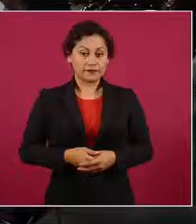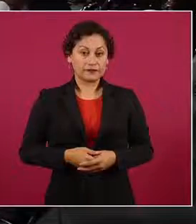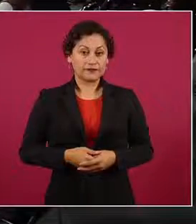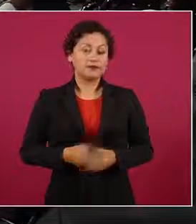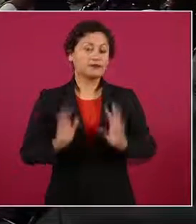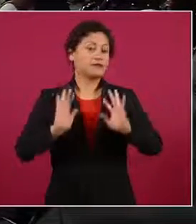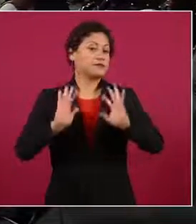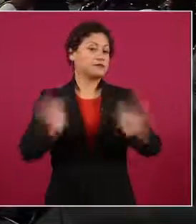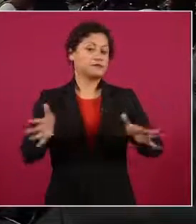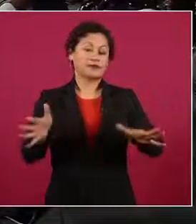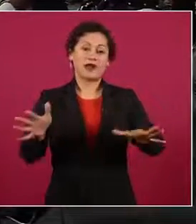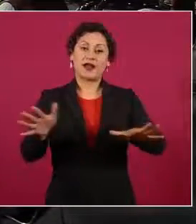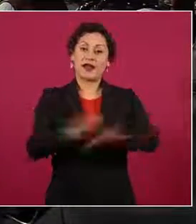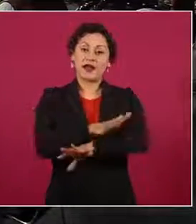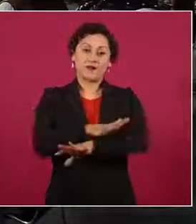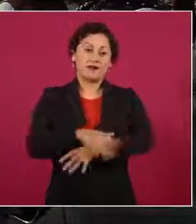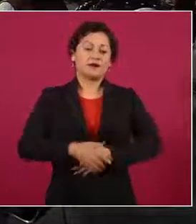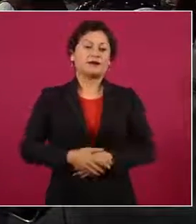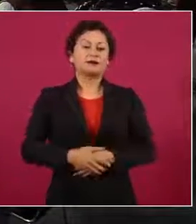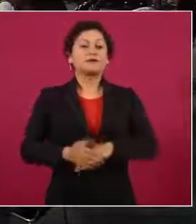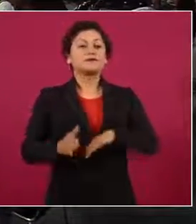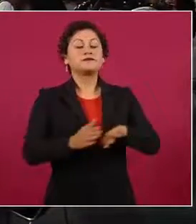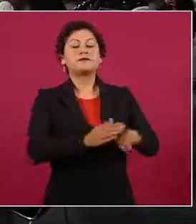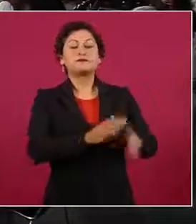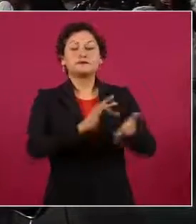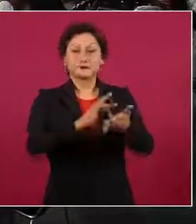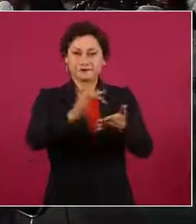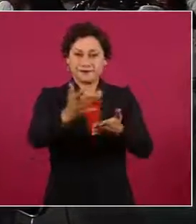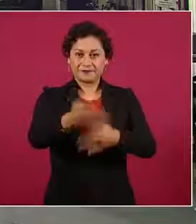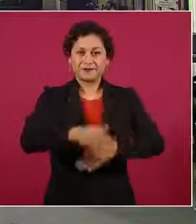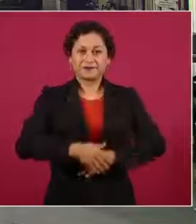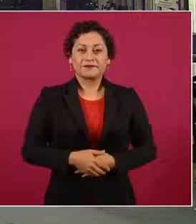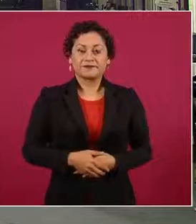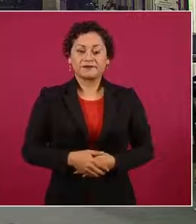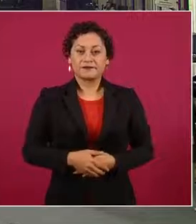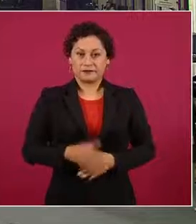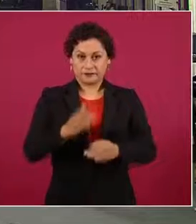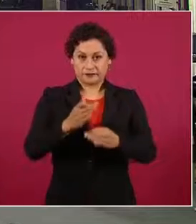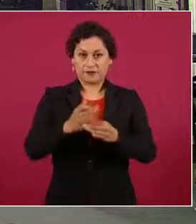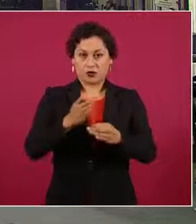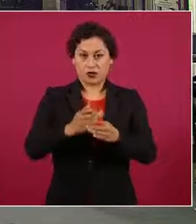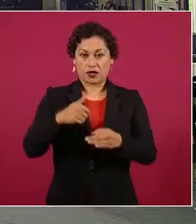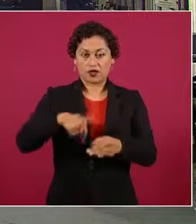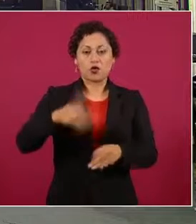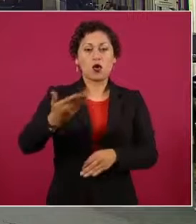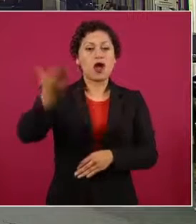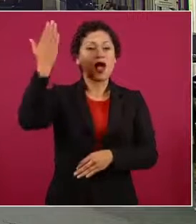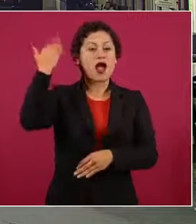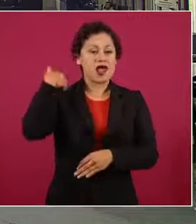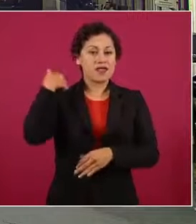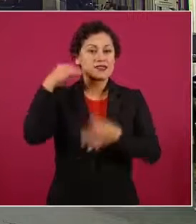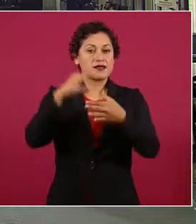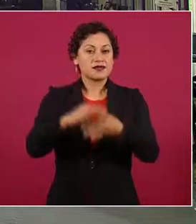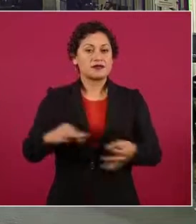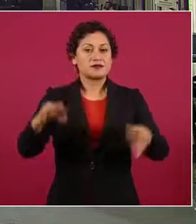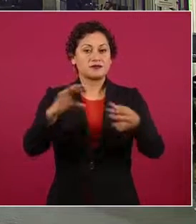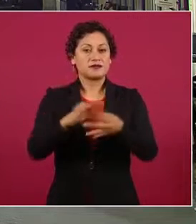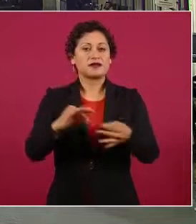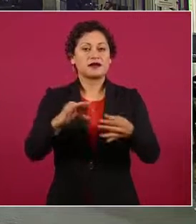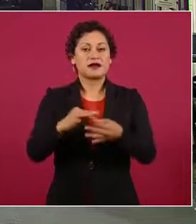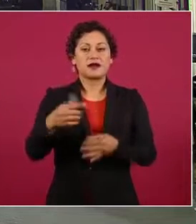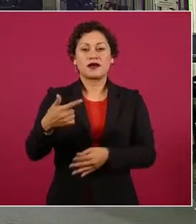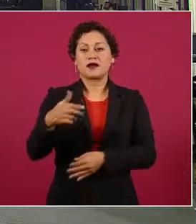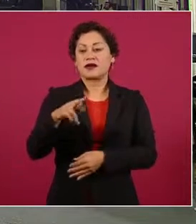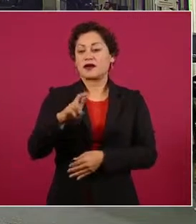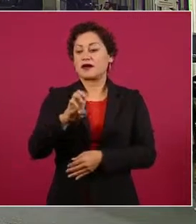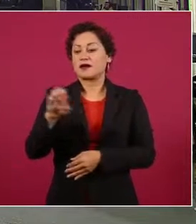cambiaron las cosas. Gracias, presidente. En este mismo espacio le comenté la injerencia que tiene Greenpeace con los